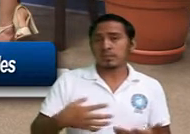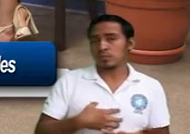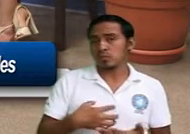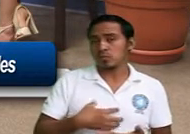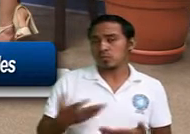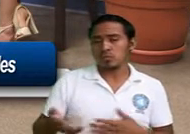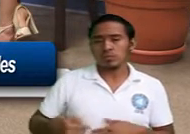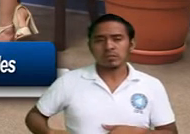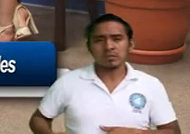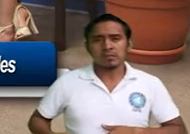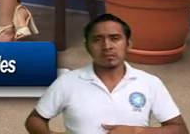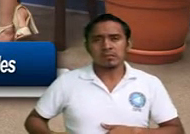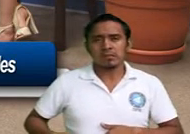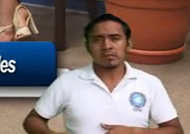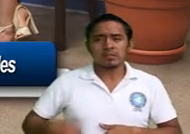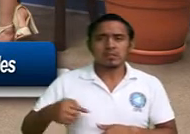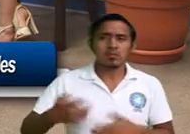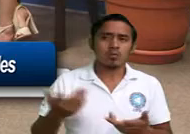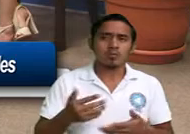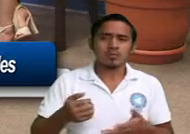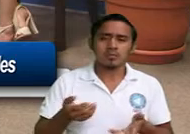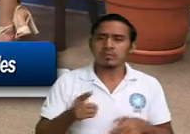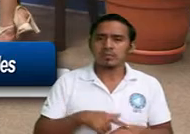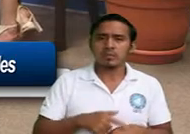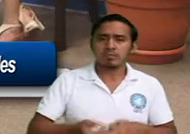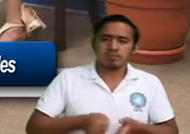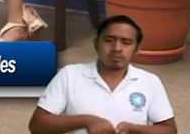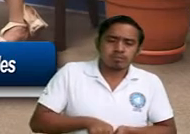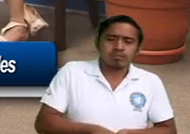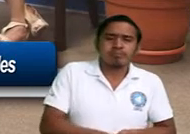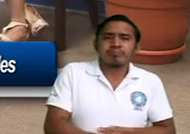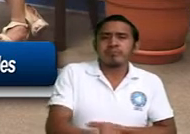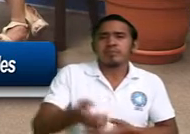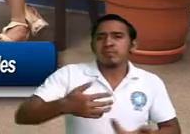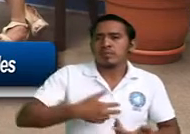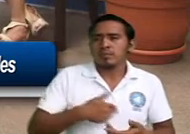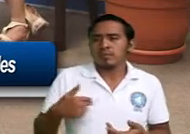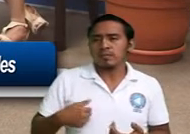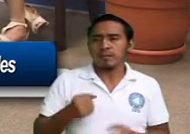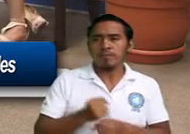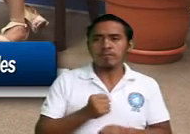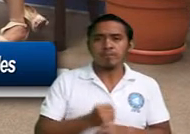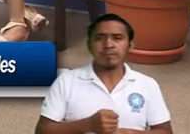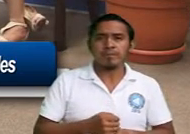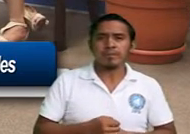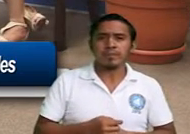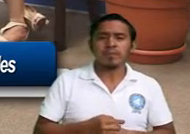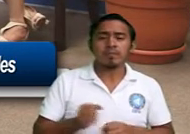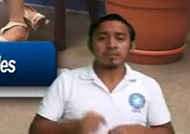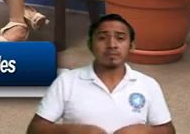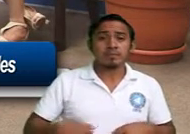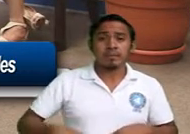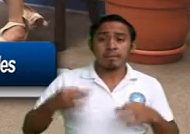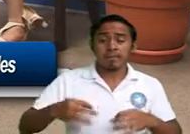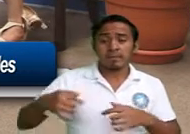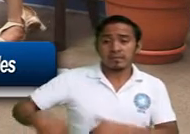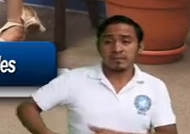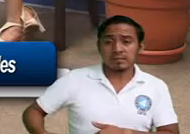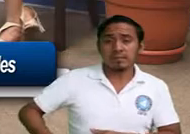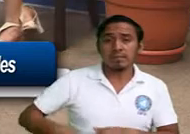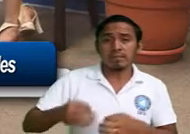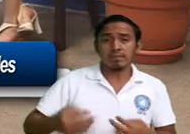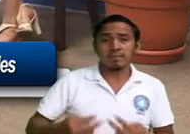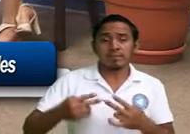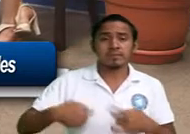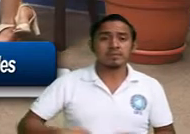vivo? ¿Cómo es el parto? ¿Cómo es el trabajo que ustedes realizan para garantizar la vida